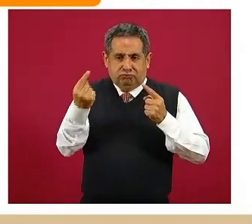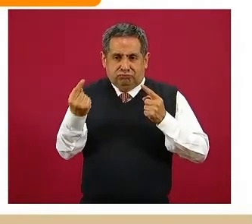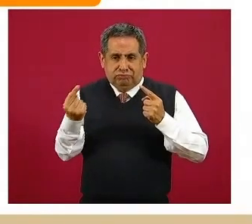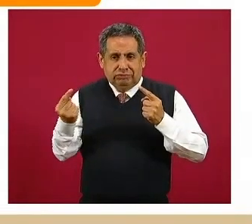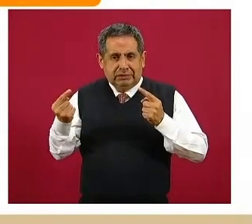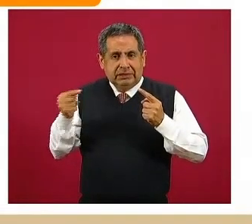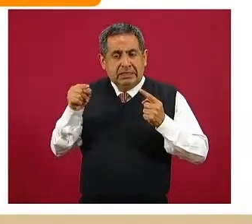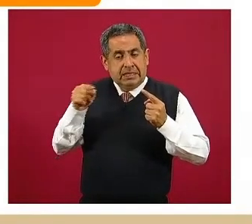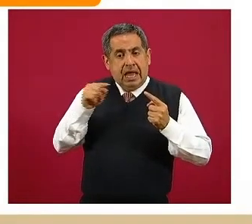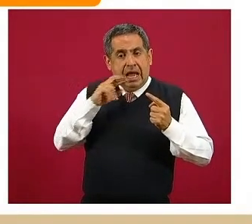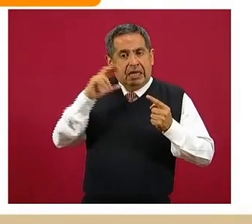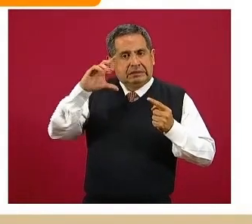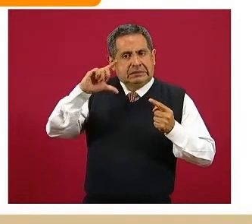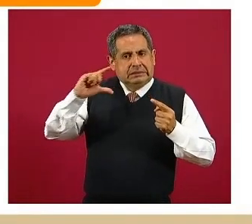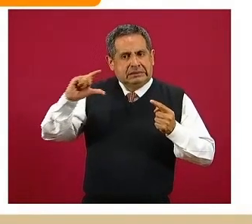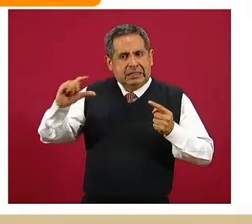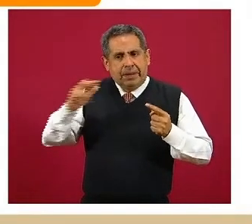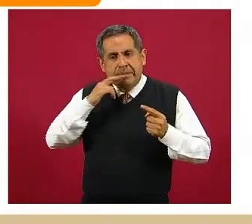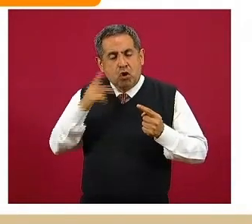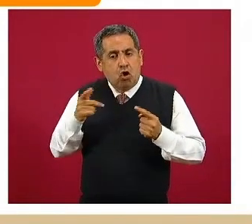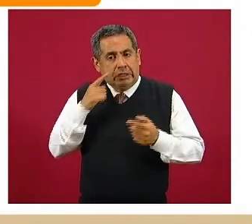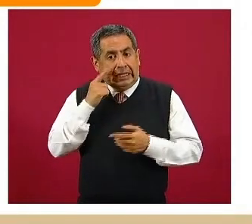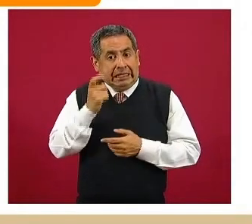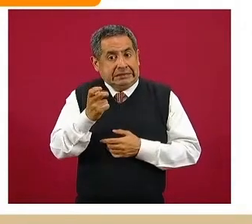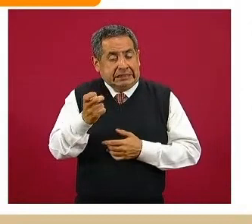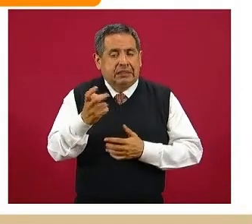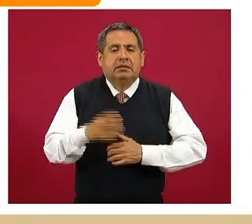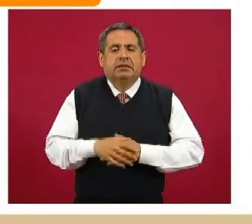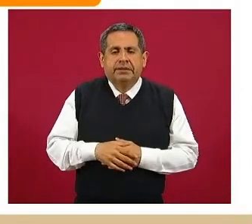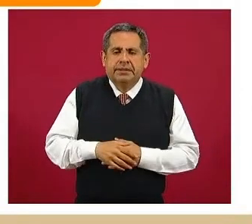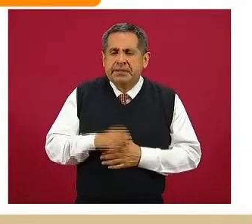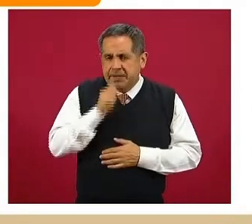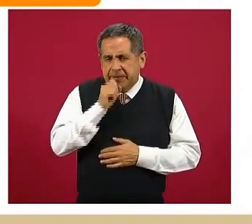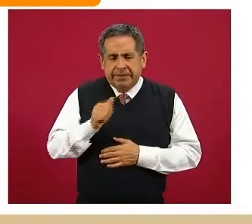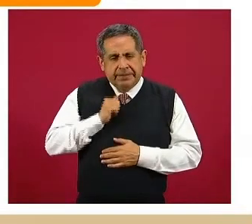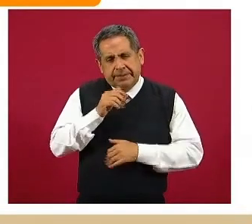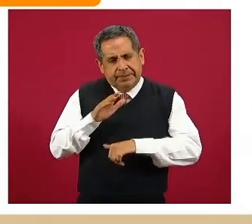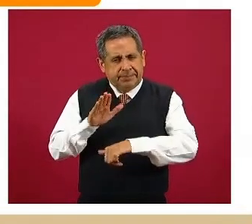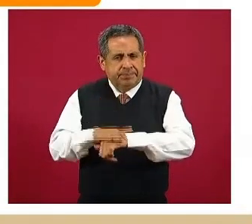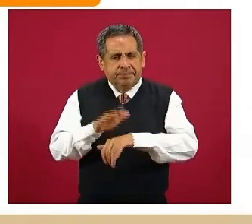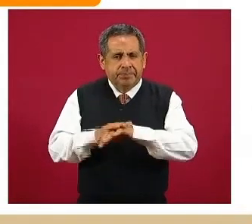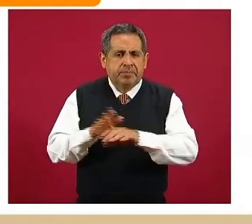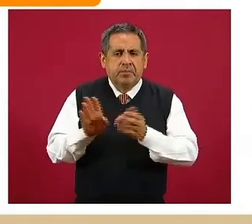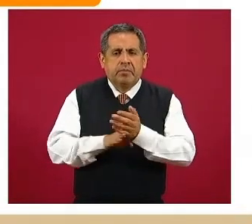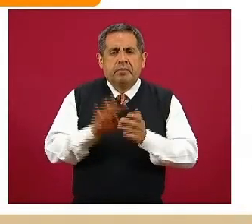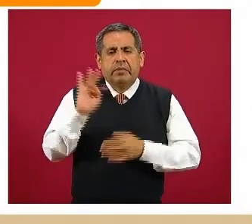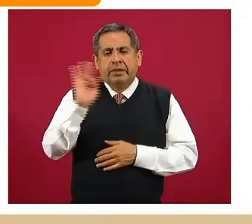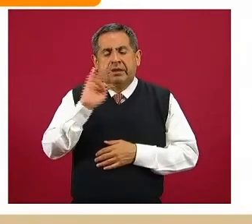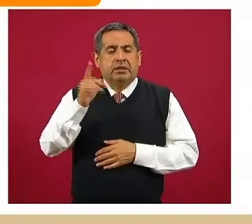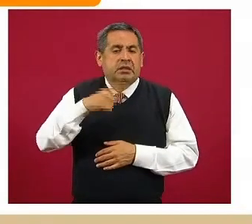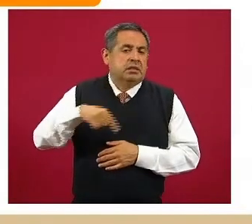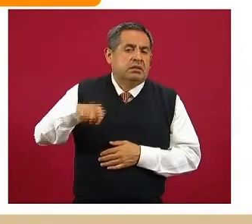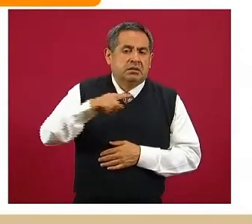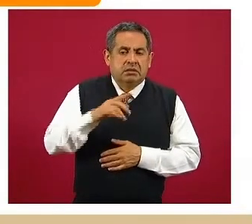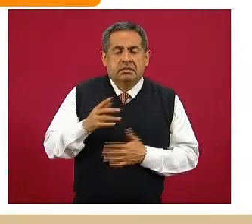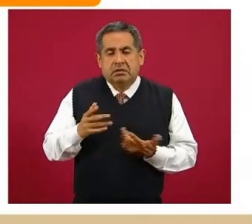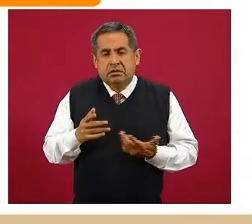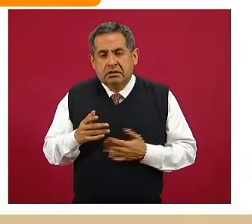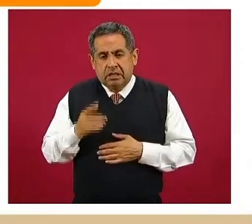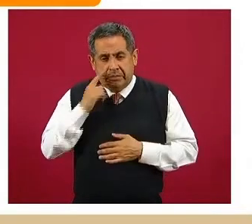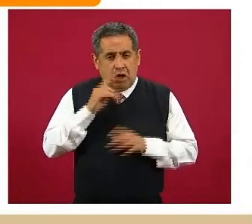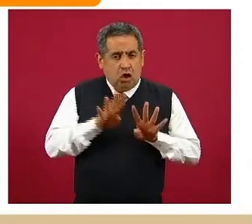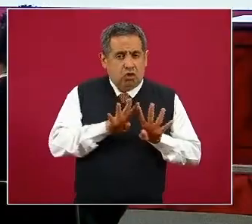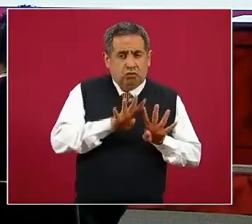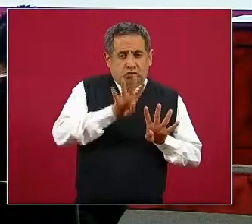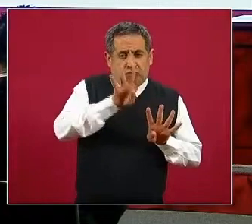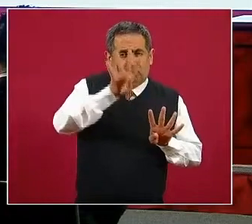moradas. Y siempre también aprovechamos para destacar que si nosotros, por ejemplo, vemos la altura de las